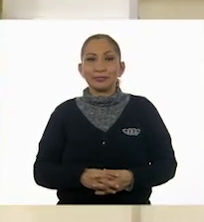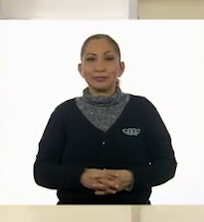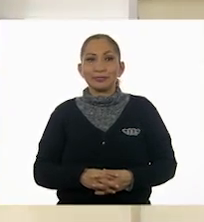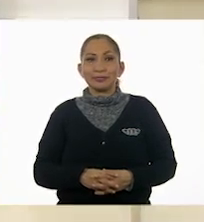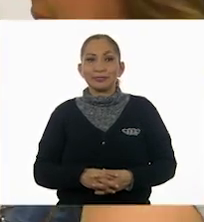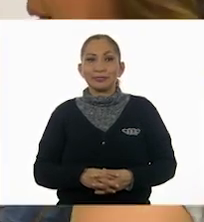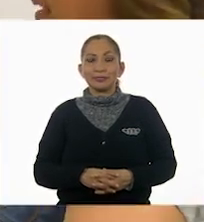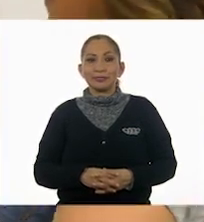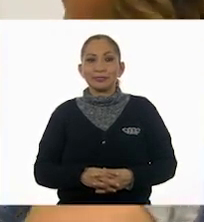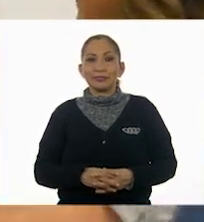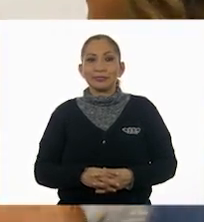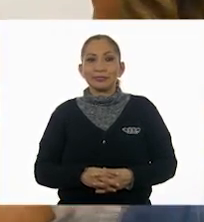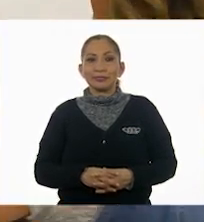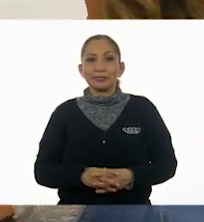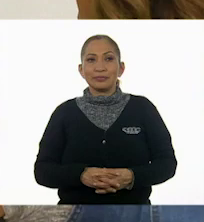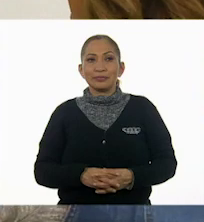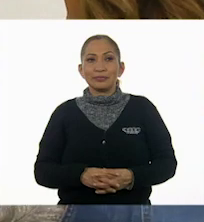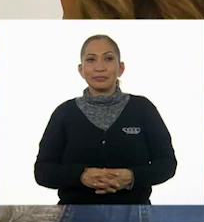Toma. Gracias.